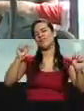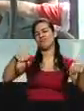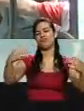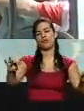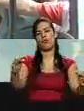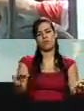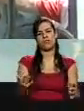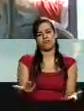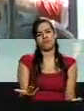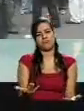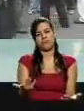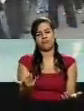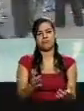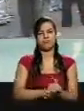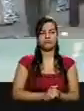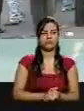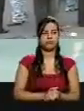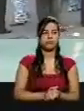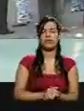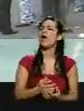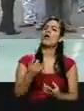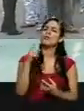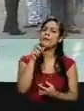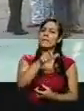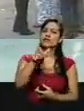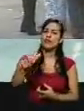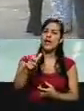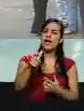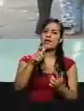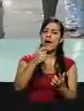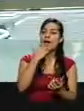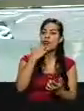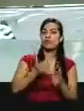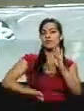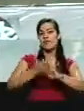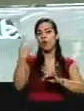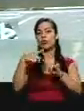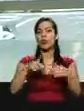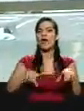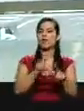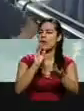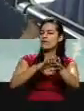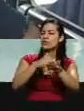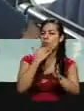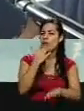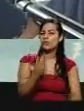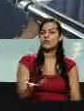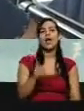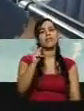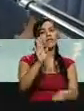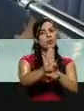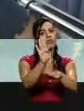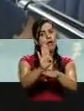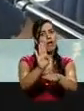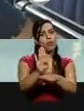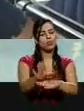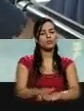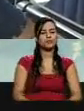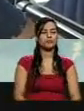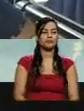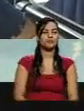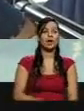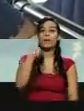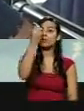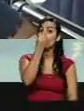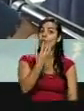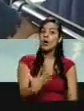claro. ¿Un mensaje a las personas que van a viajar? Que se cuiden mucho. Me parece muy bueno porque al menos hay